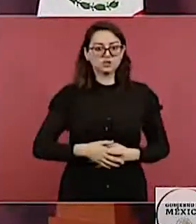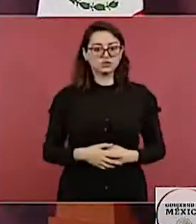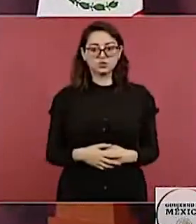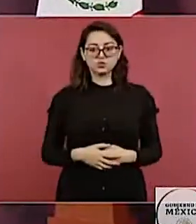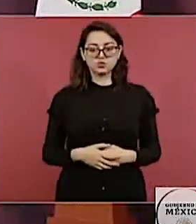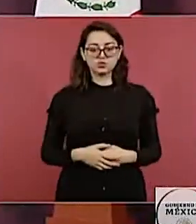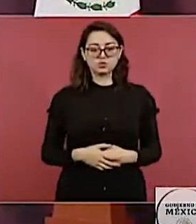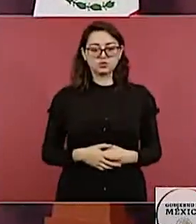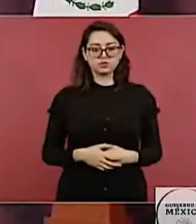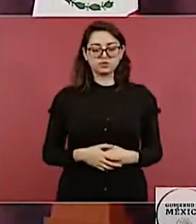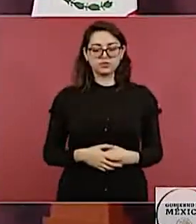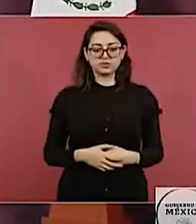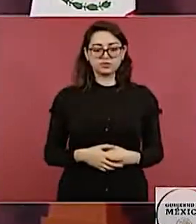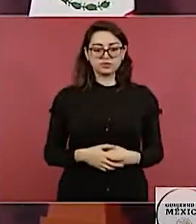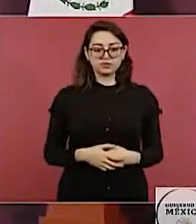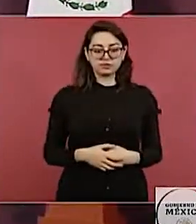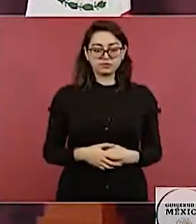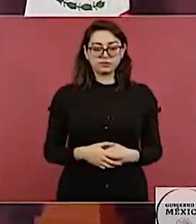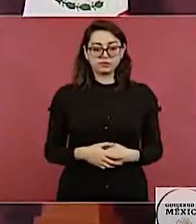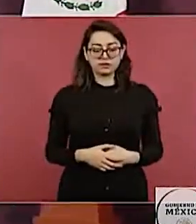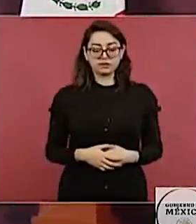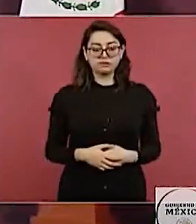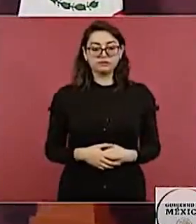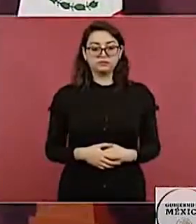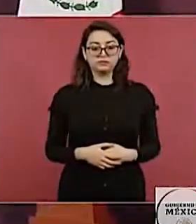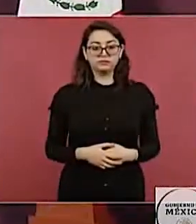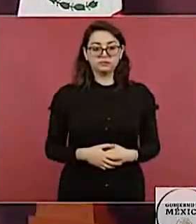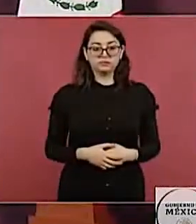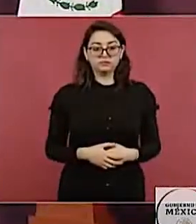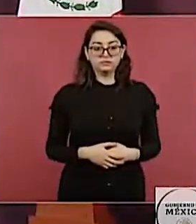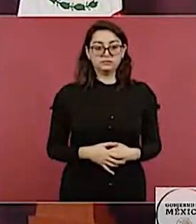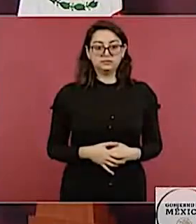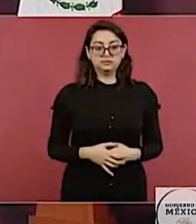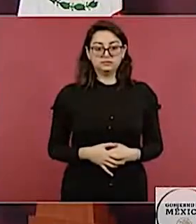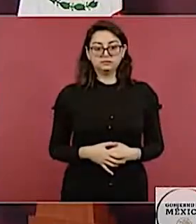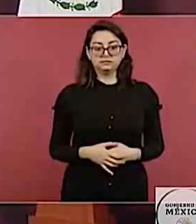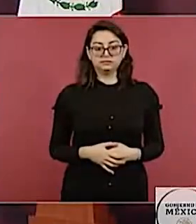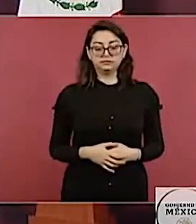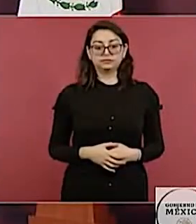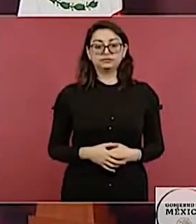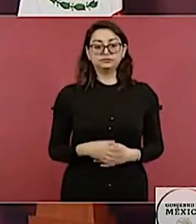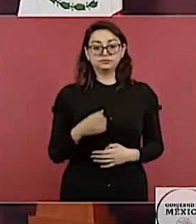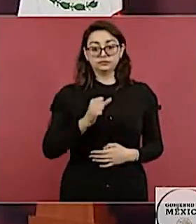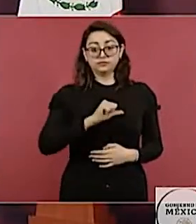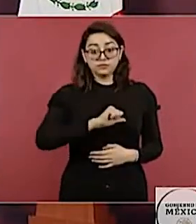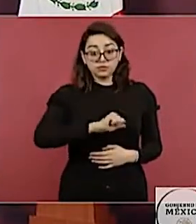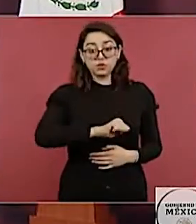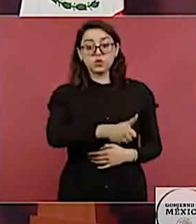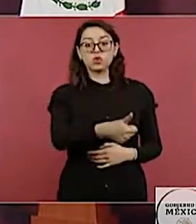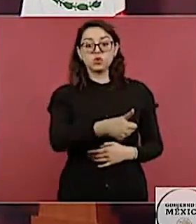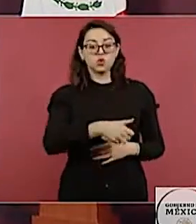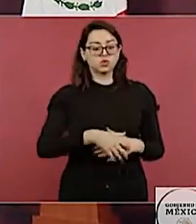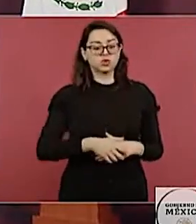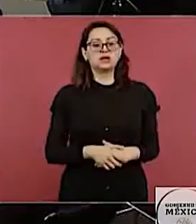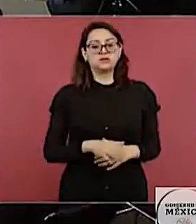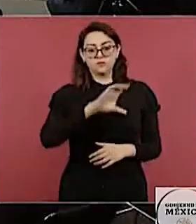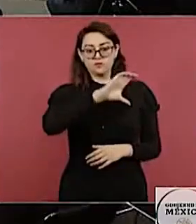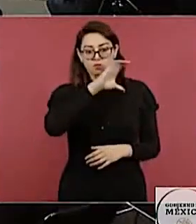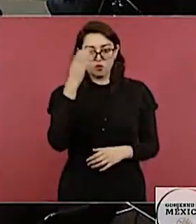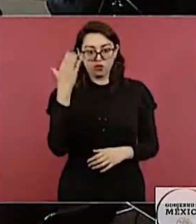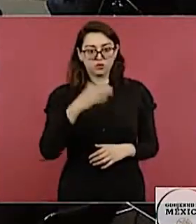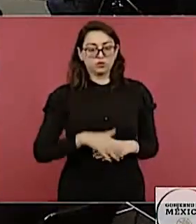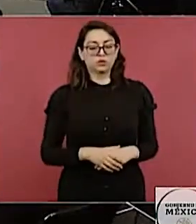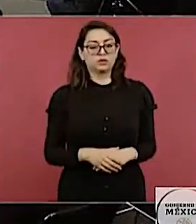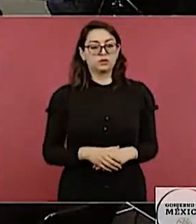de para darnos eh ánimo ante la desgracia una foto